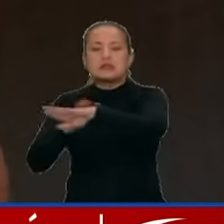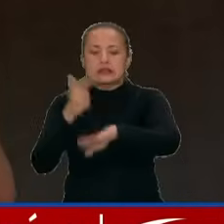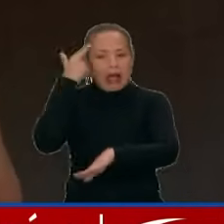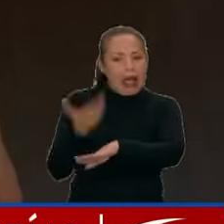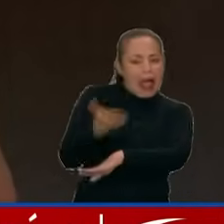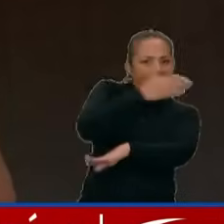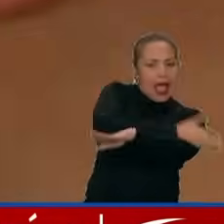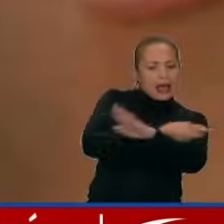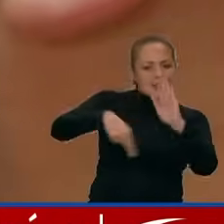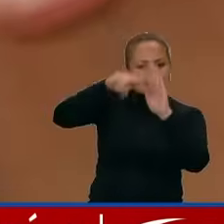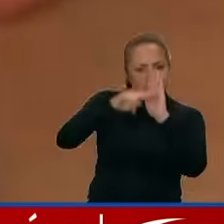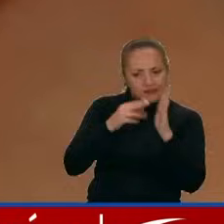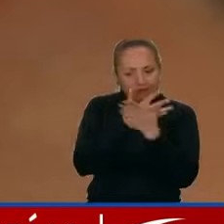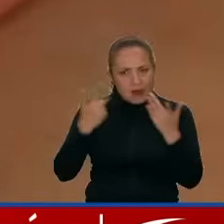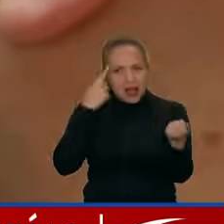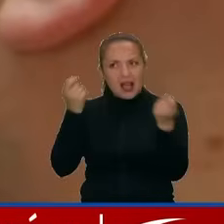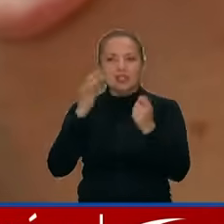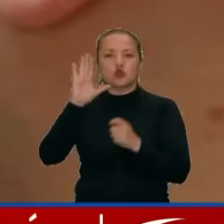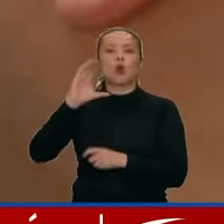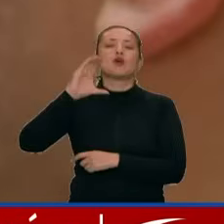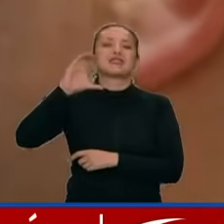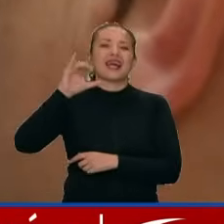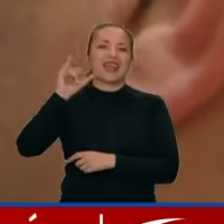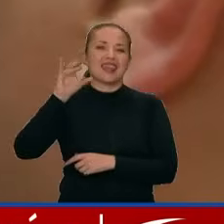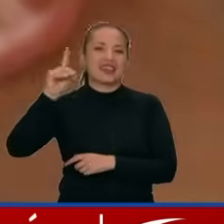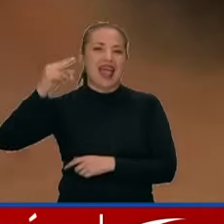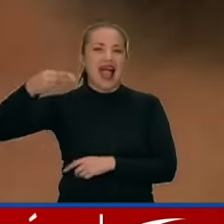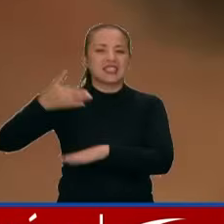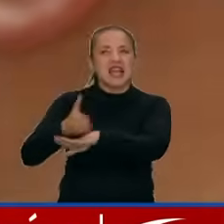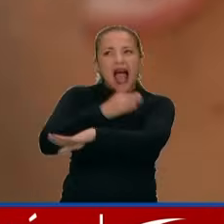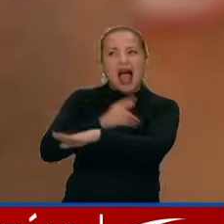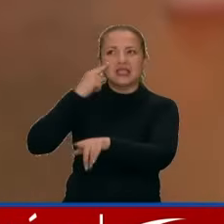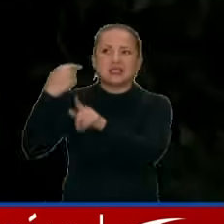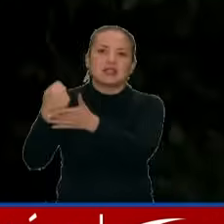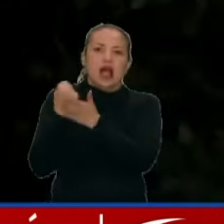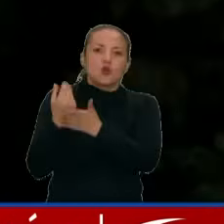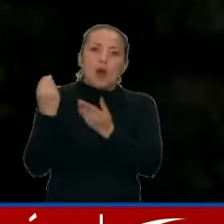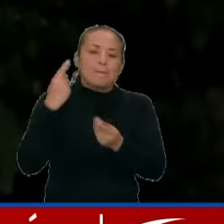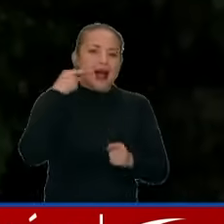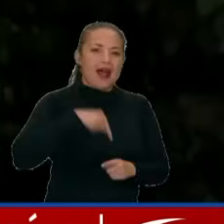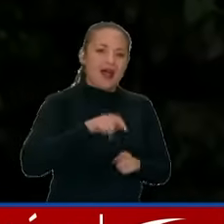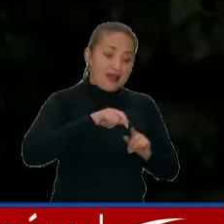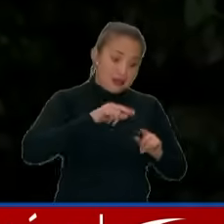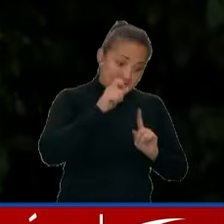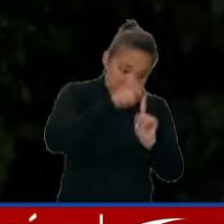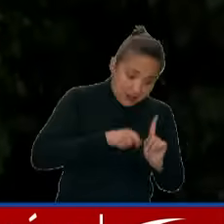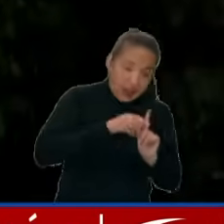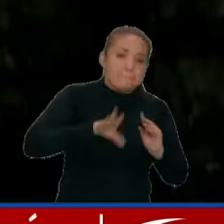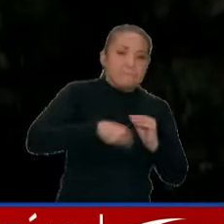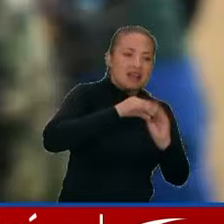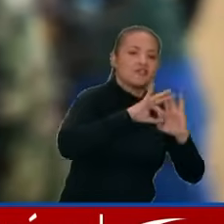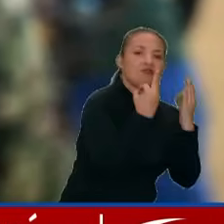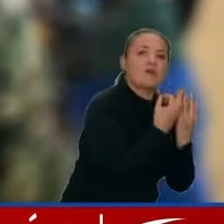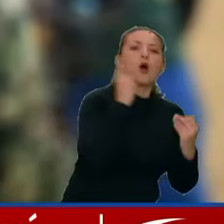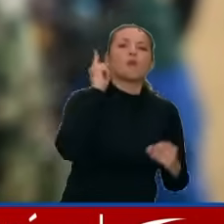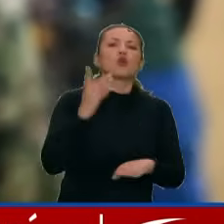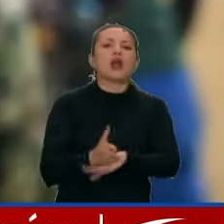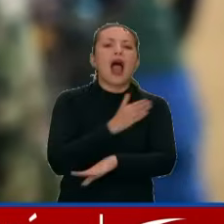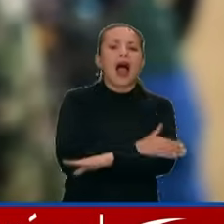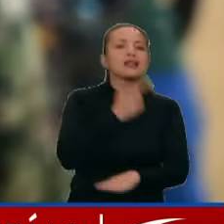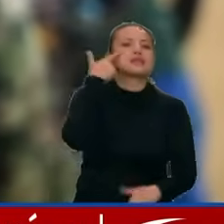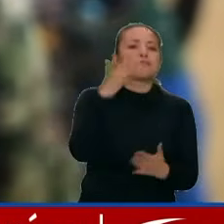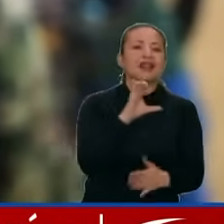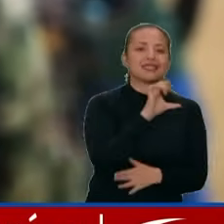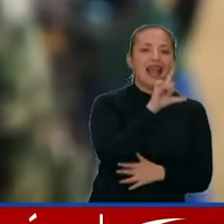Interamericana de Derechos Humanos para él y su familia asegura que agencias del Estado tenían información sobre un posible atentado